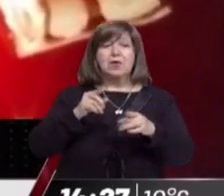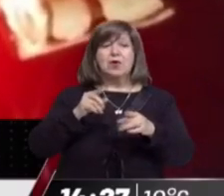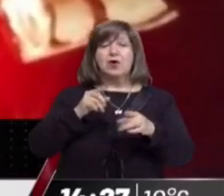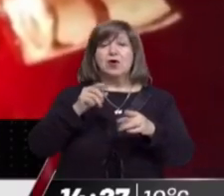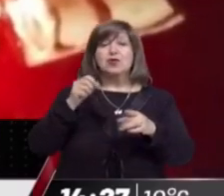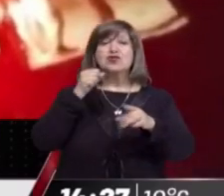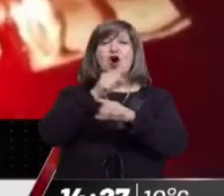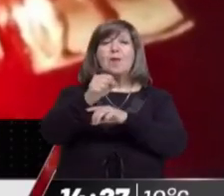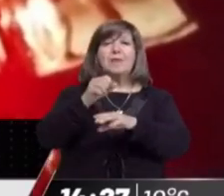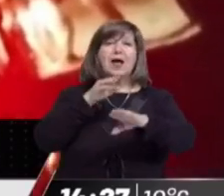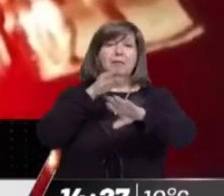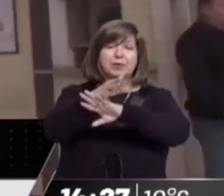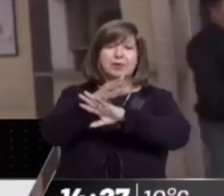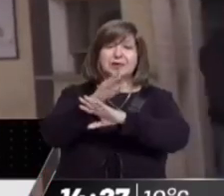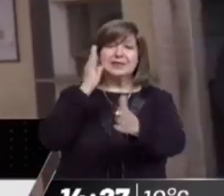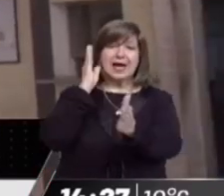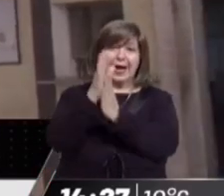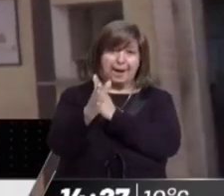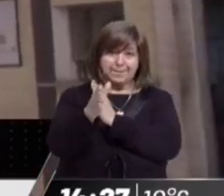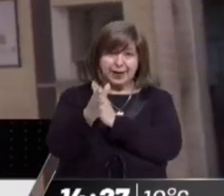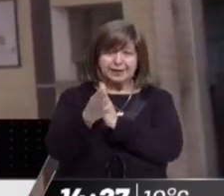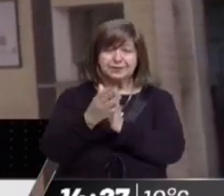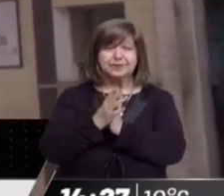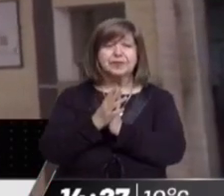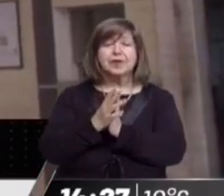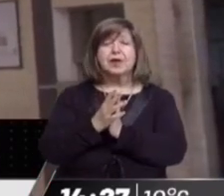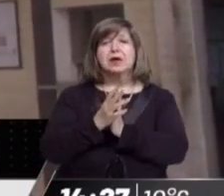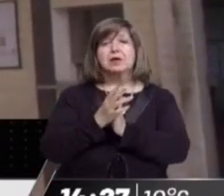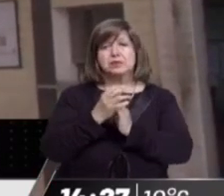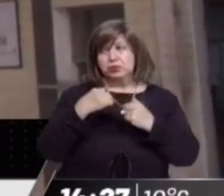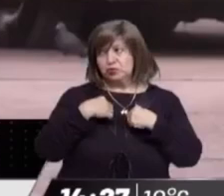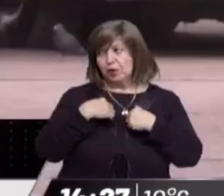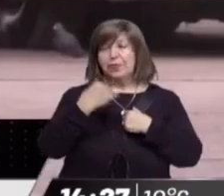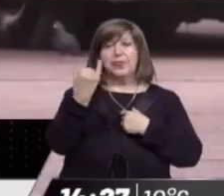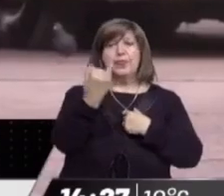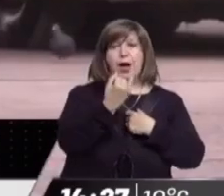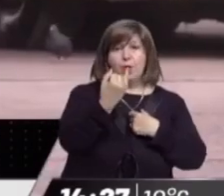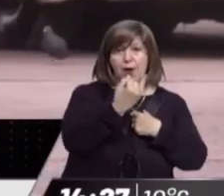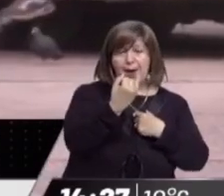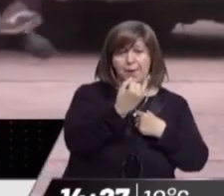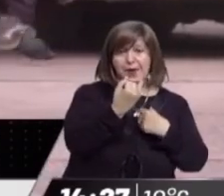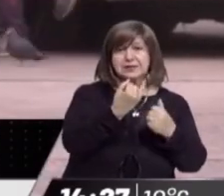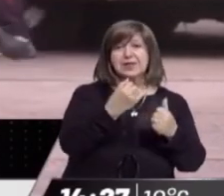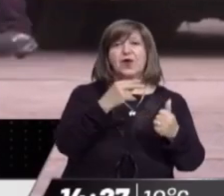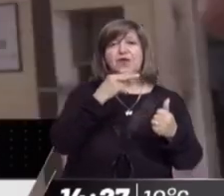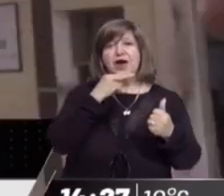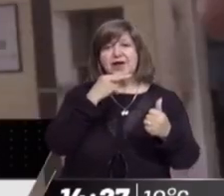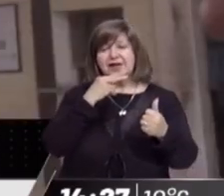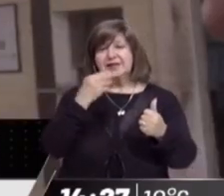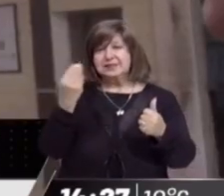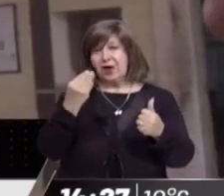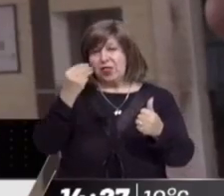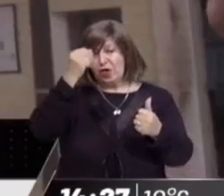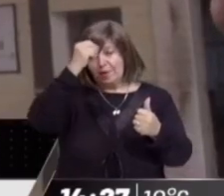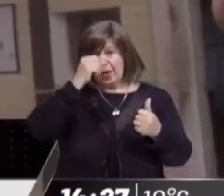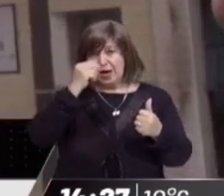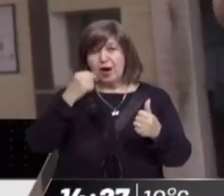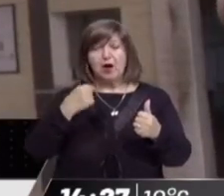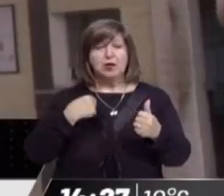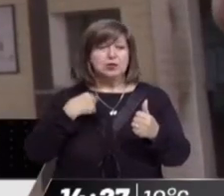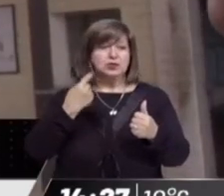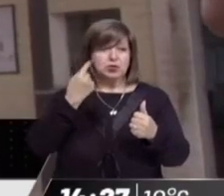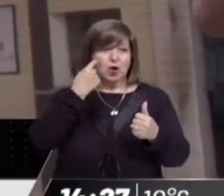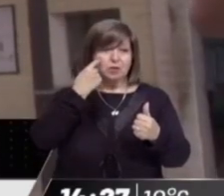sea, se largan para dispararse. De jueves a domingo sí tenemos muchísimo vandalismo, rotura de vidrio. Este ojo también fue por